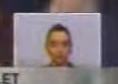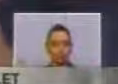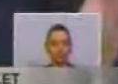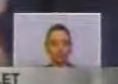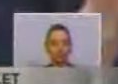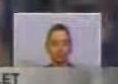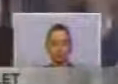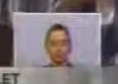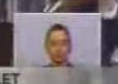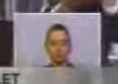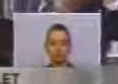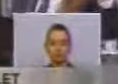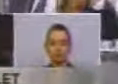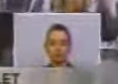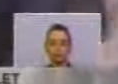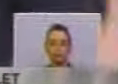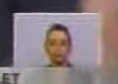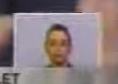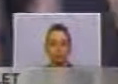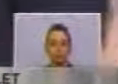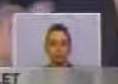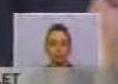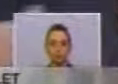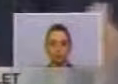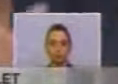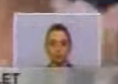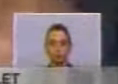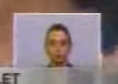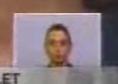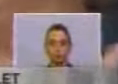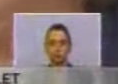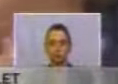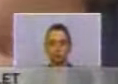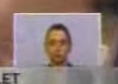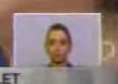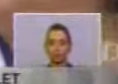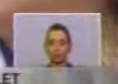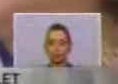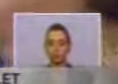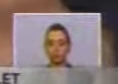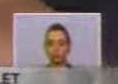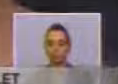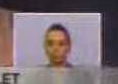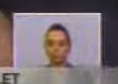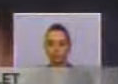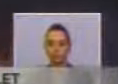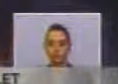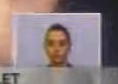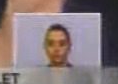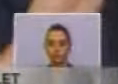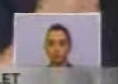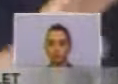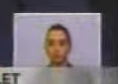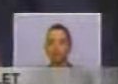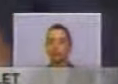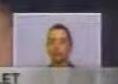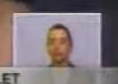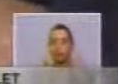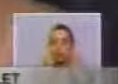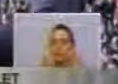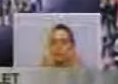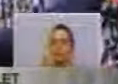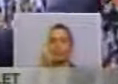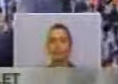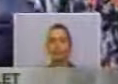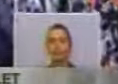menor precio del cobre, una menor recaudación se podría esperar para el sector público. Ahora, yo creo que eso no debe ser obstáculo,